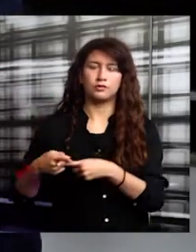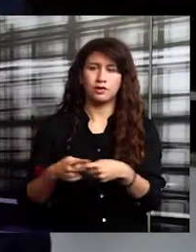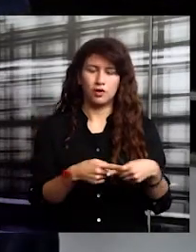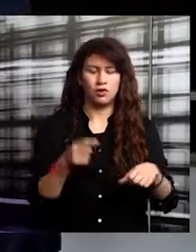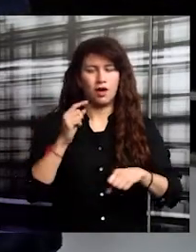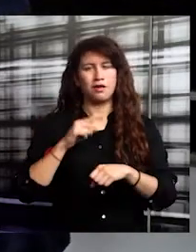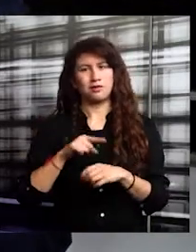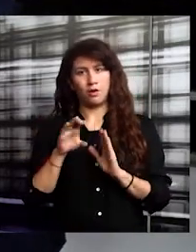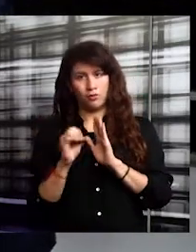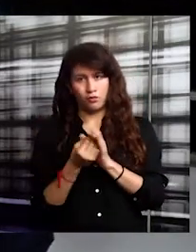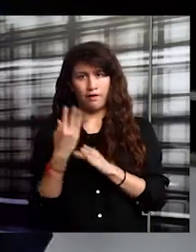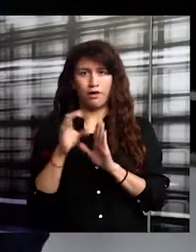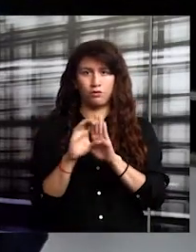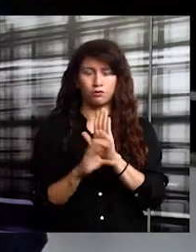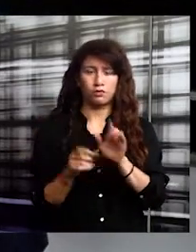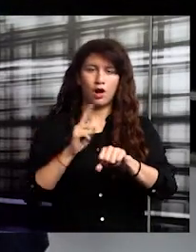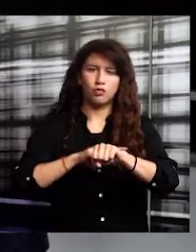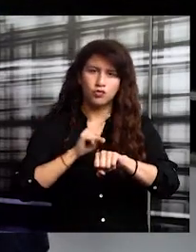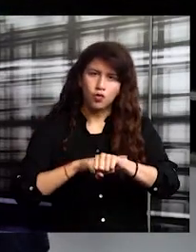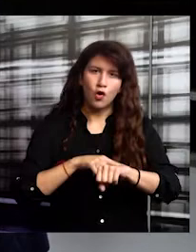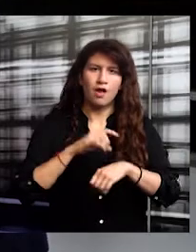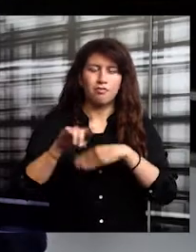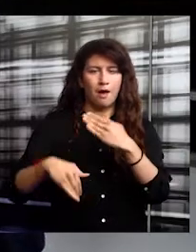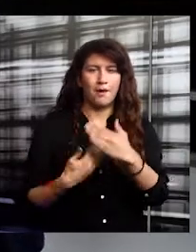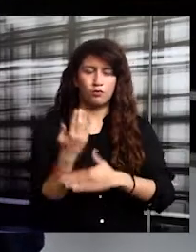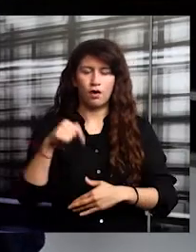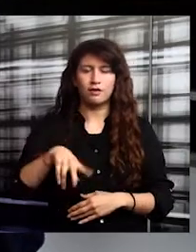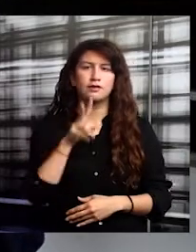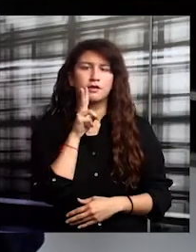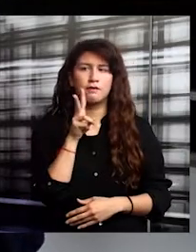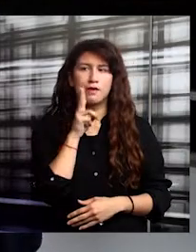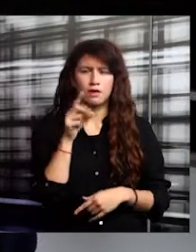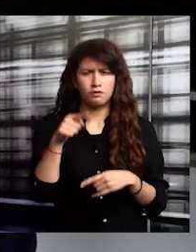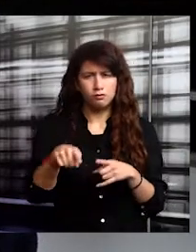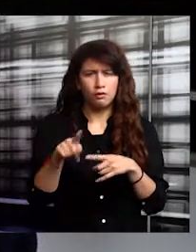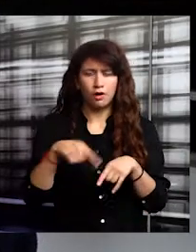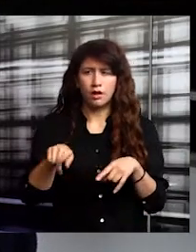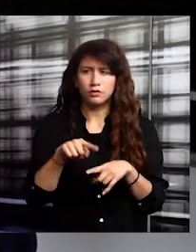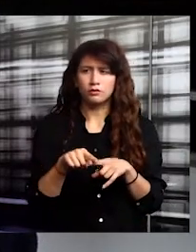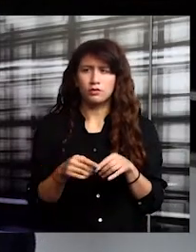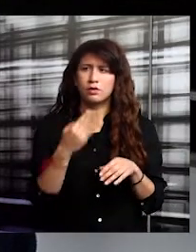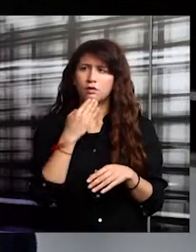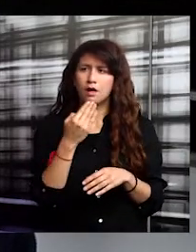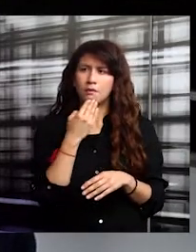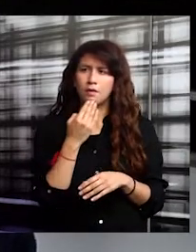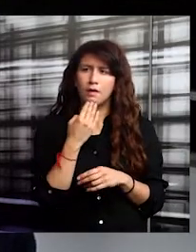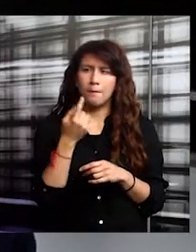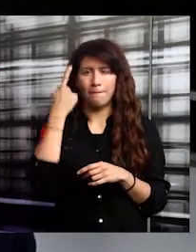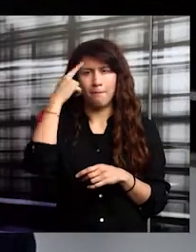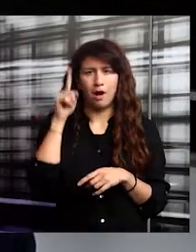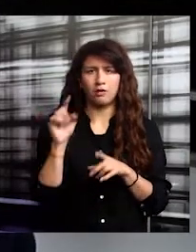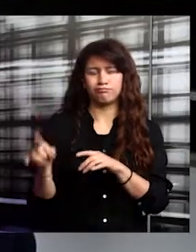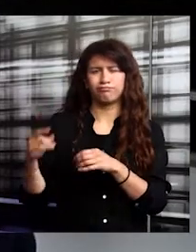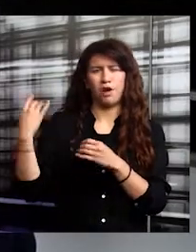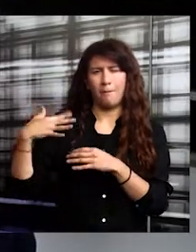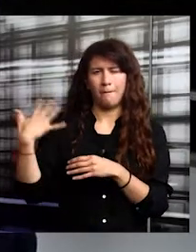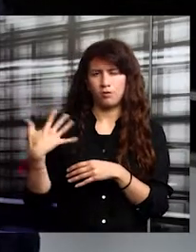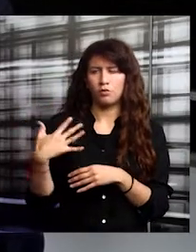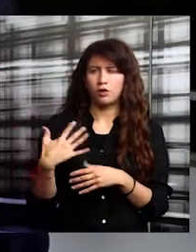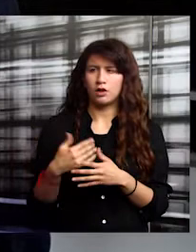de la madrugada de este viernes. Y sobre esto, y un poco también para conversar ciertos aspectos interesantes que tienen que